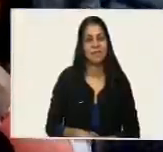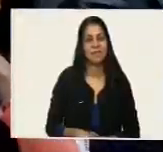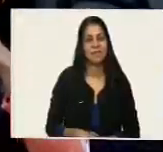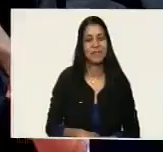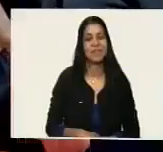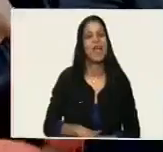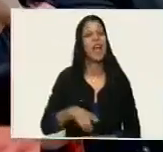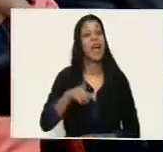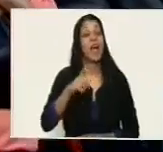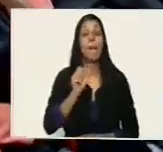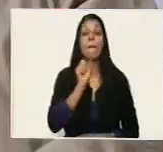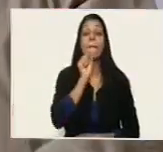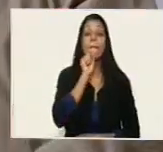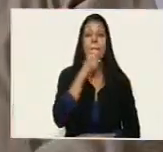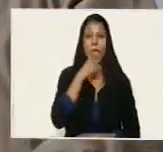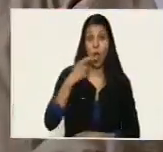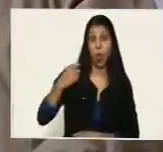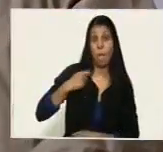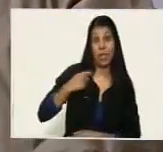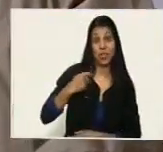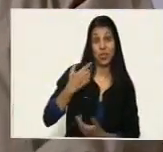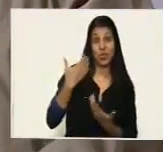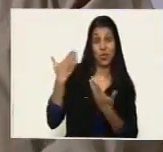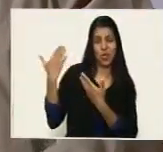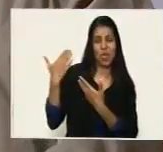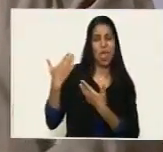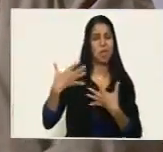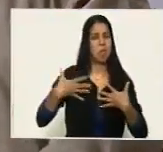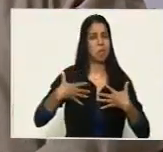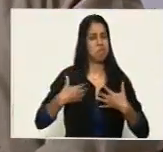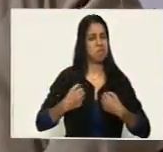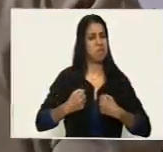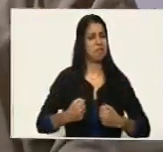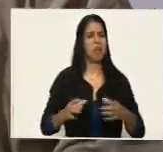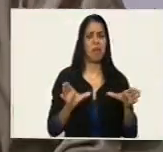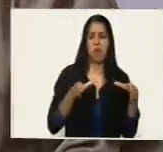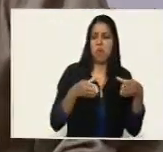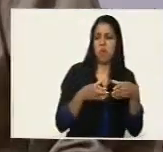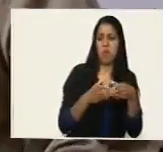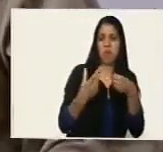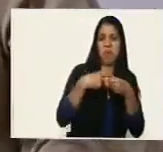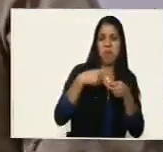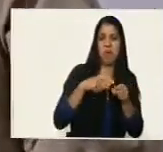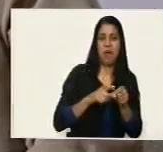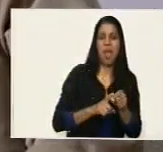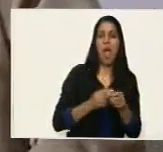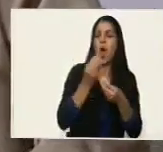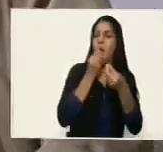Además que son el sector más sano de la constituyente, puros vegetales.